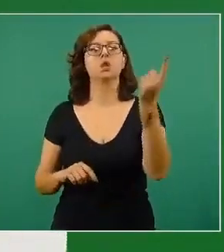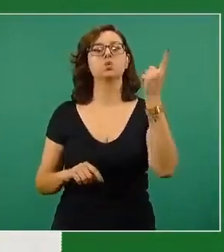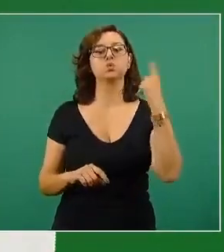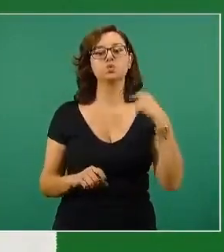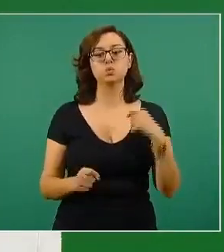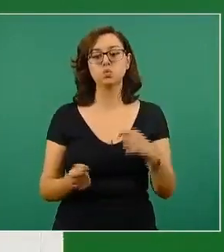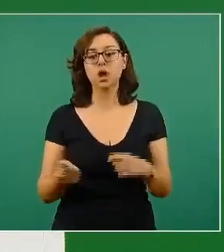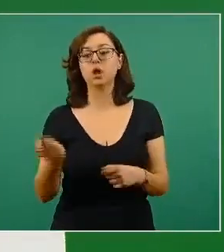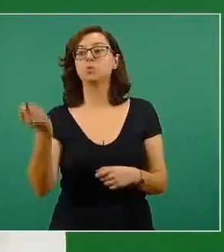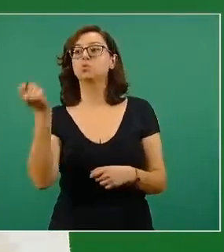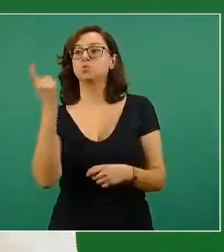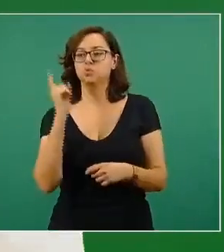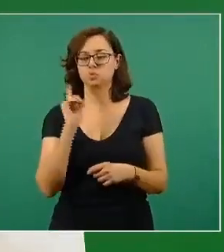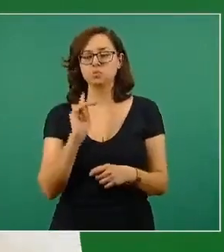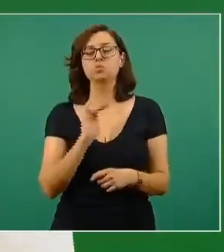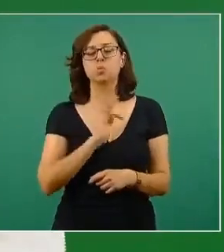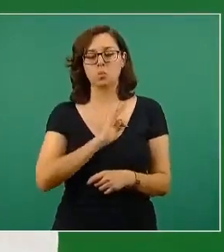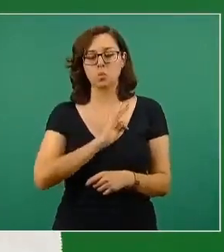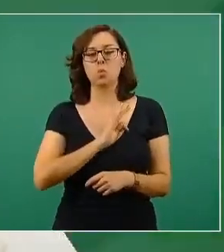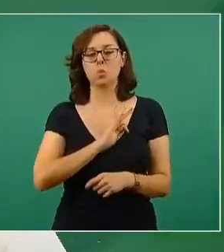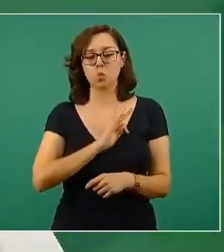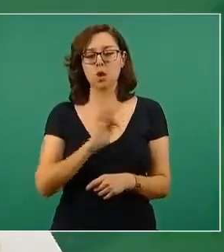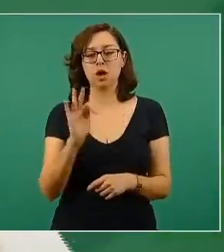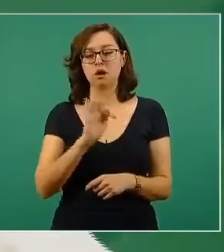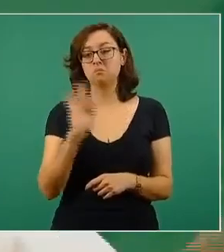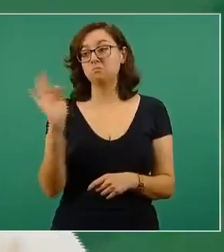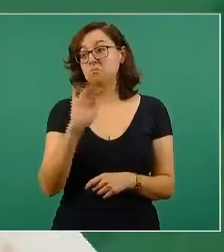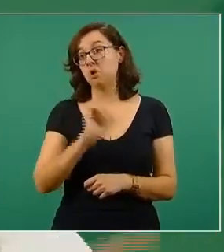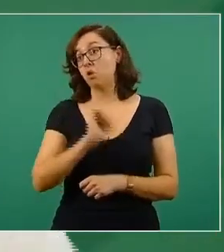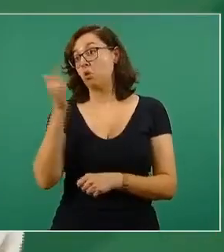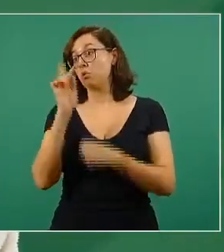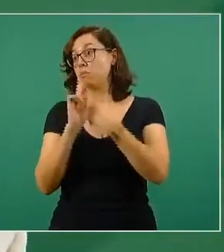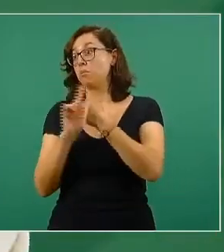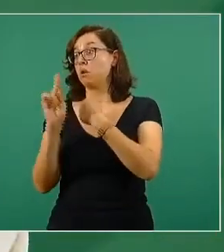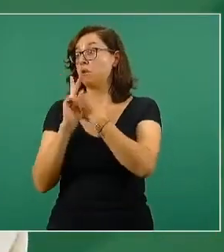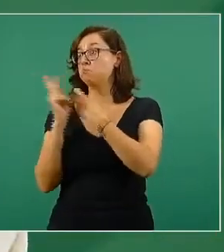casos de importación por personas infectantes que